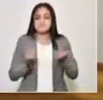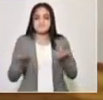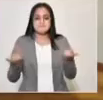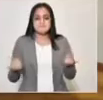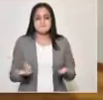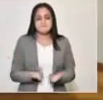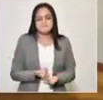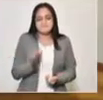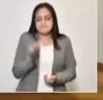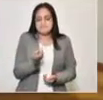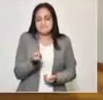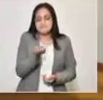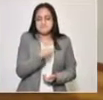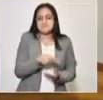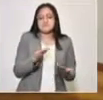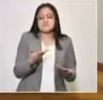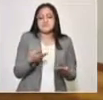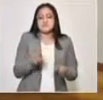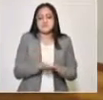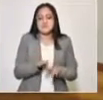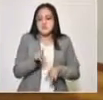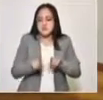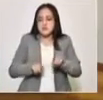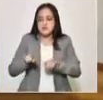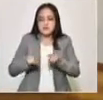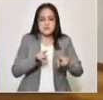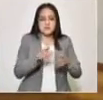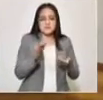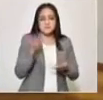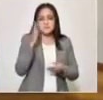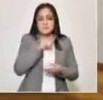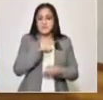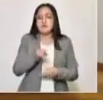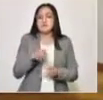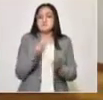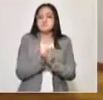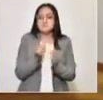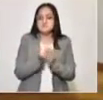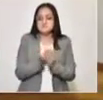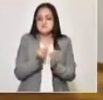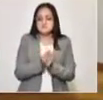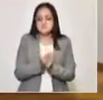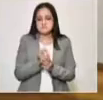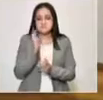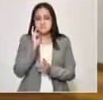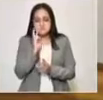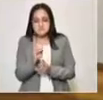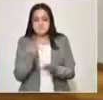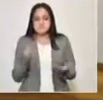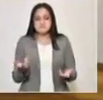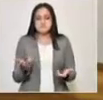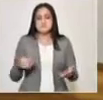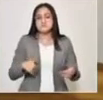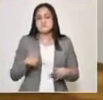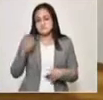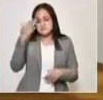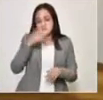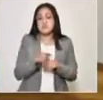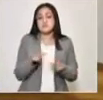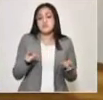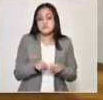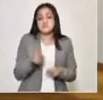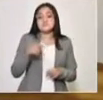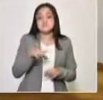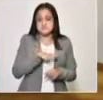provocando inestabilidad, sacando asuntos Y la memoria, pues es corta, pero